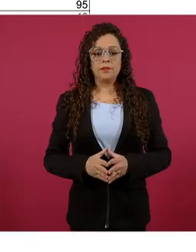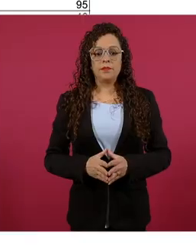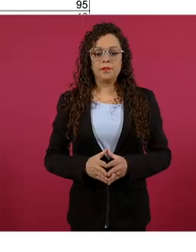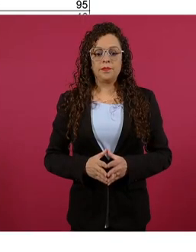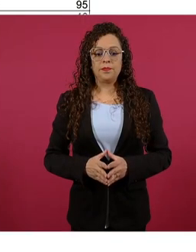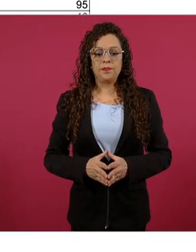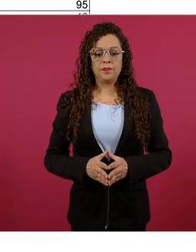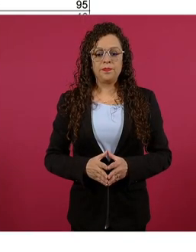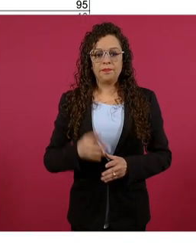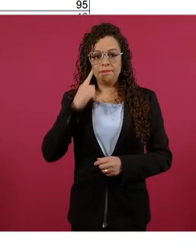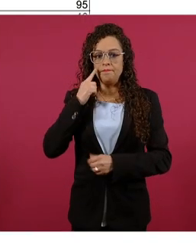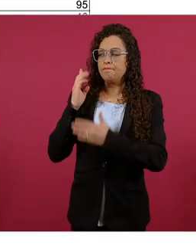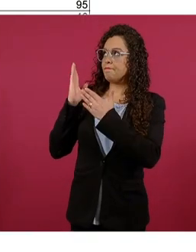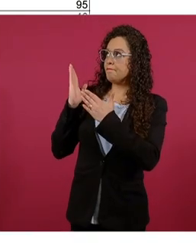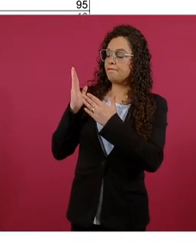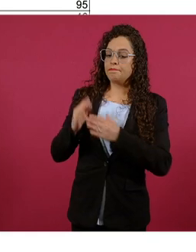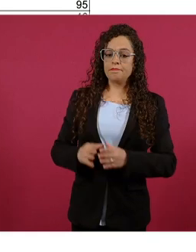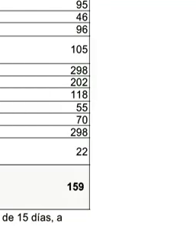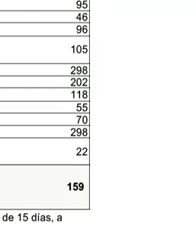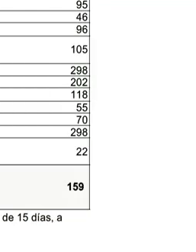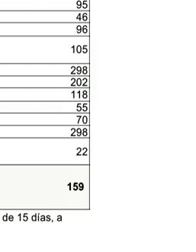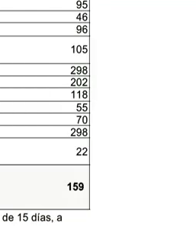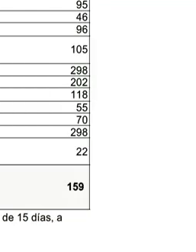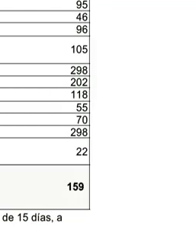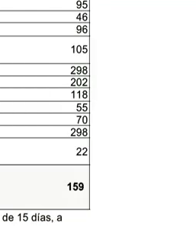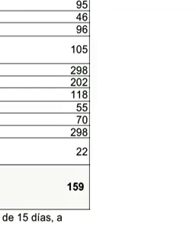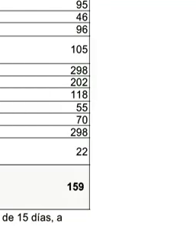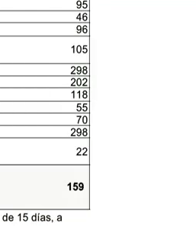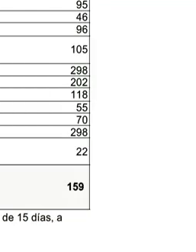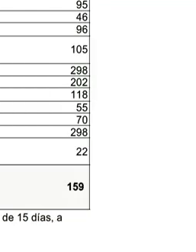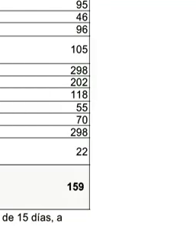Nada más que le quitamos el nombre.